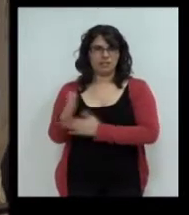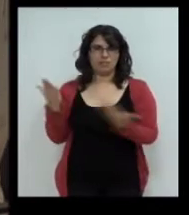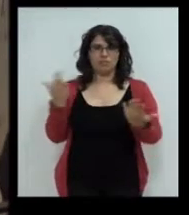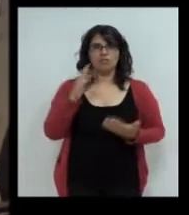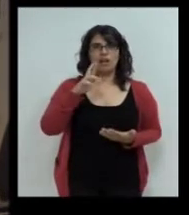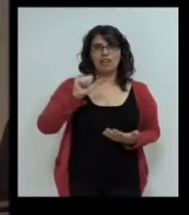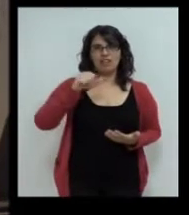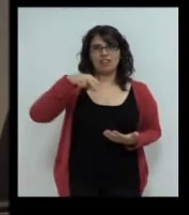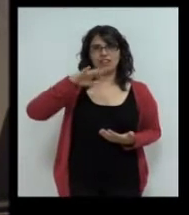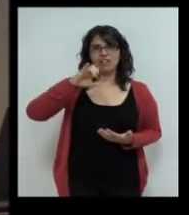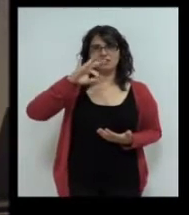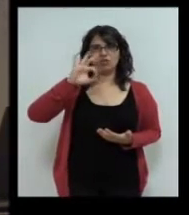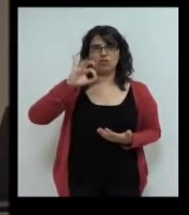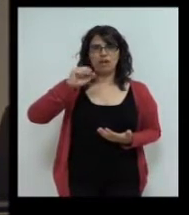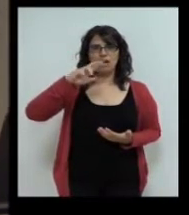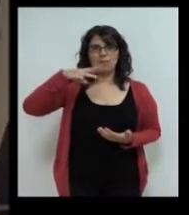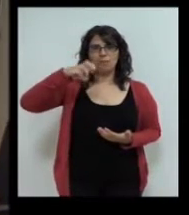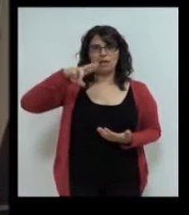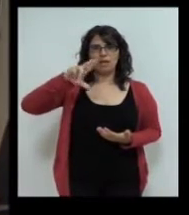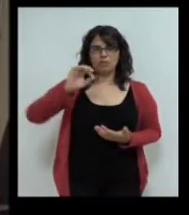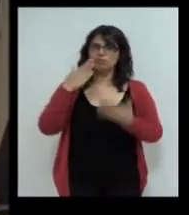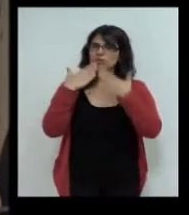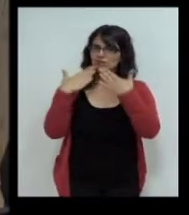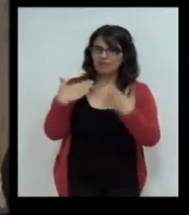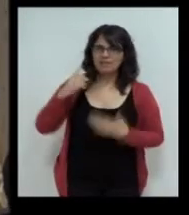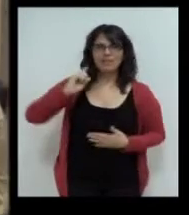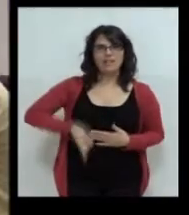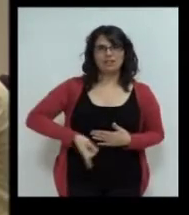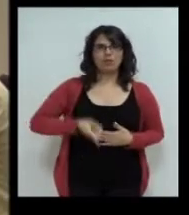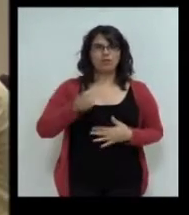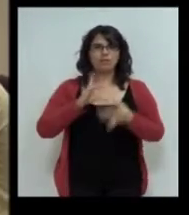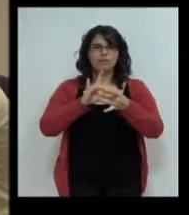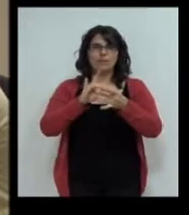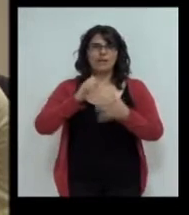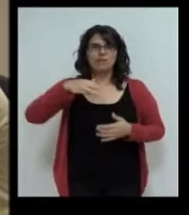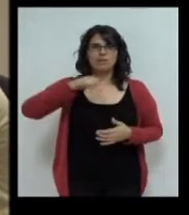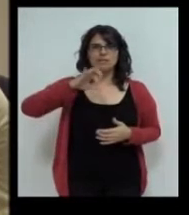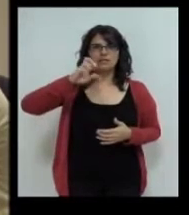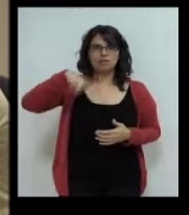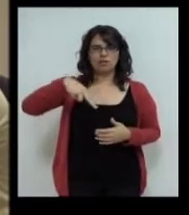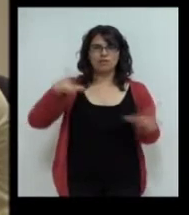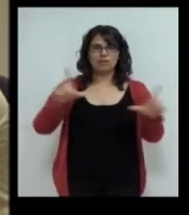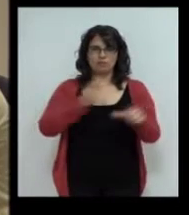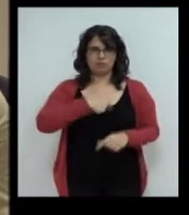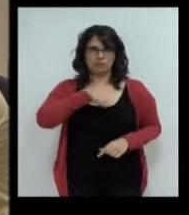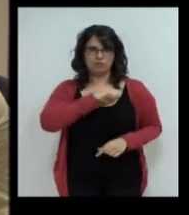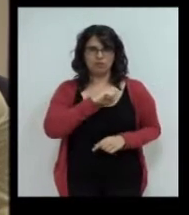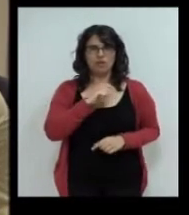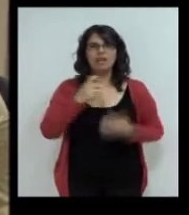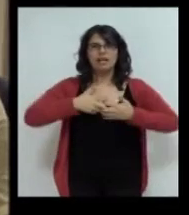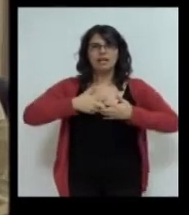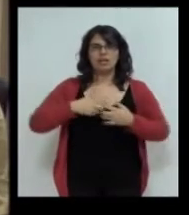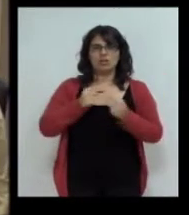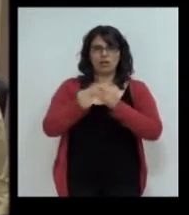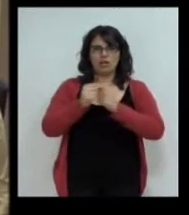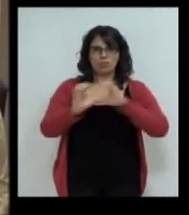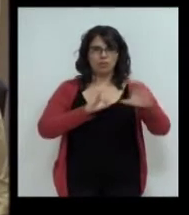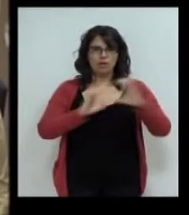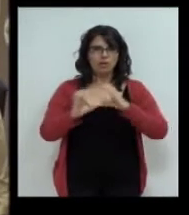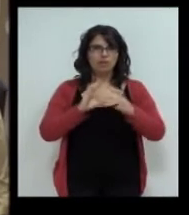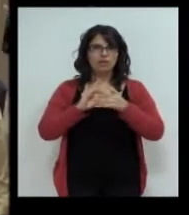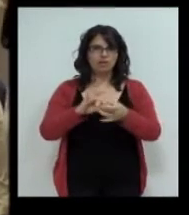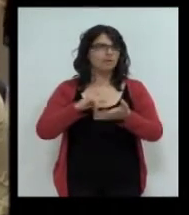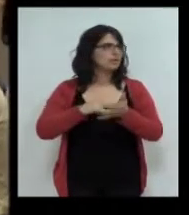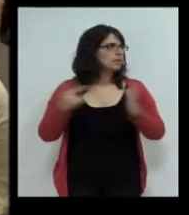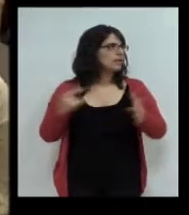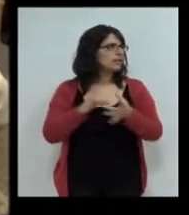Francisco Armero, muchísimas gracias por estar por acá. Es director de emisión y continuidad de Televisión Española, ingeniero de telecomunicaciones por la Universidad